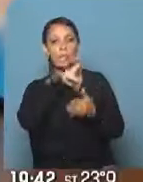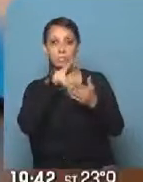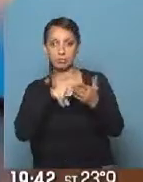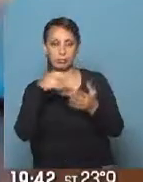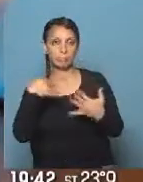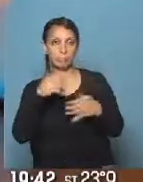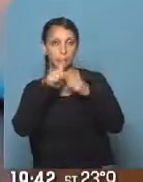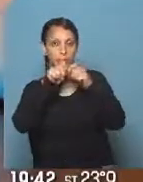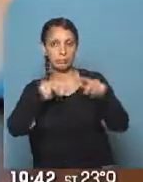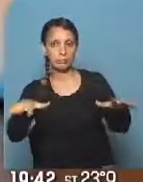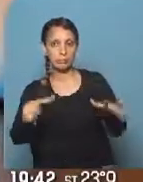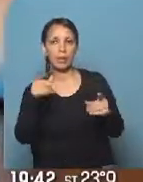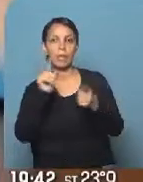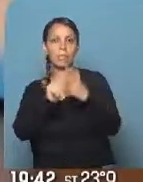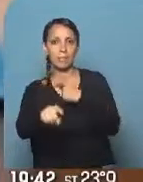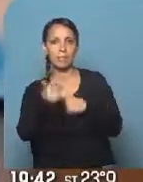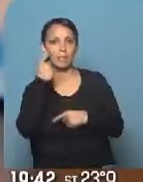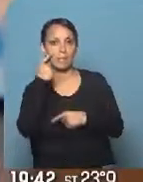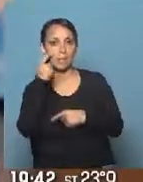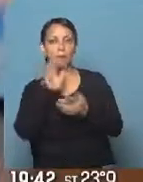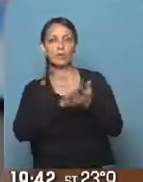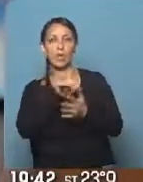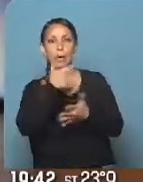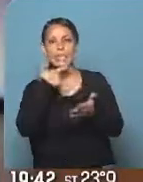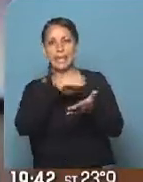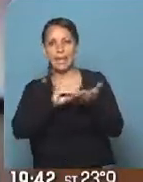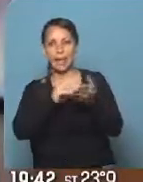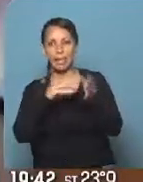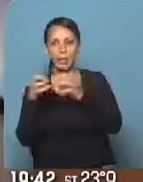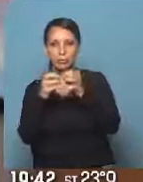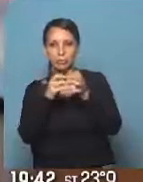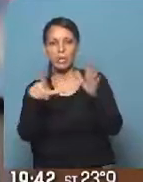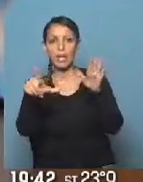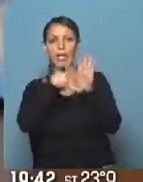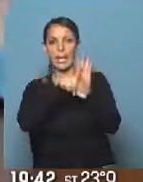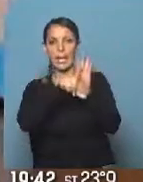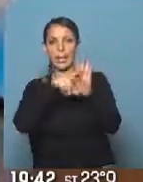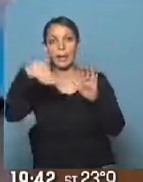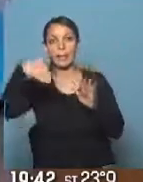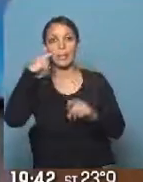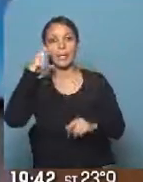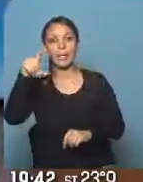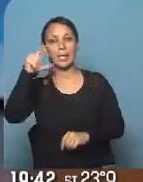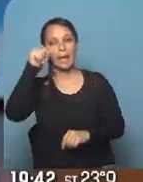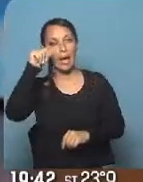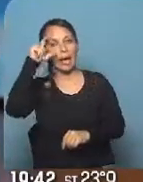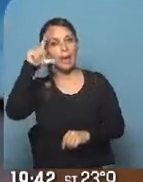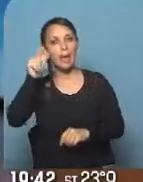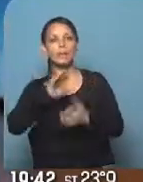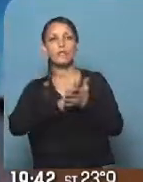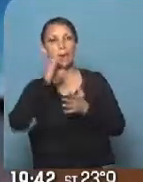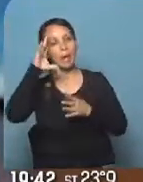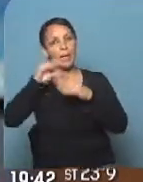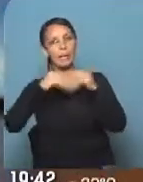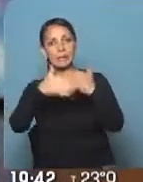transmitiendo en vivo con nuestro móvil de lo que ustedes estaban tratando que era la ley micaela de capacitación de género que